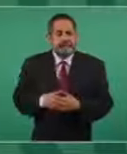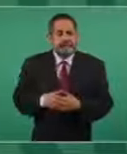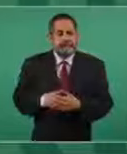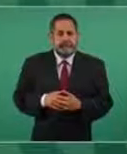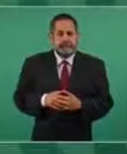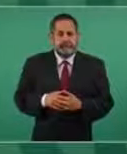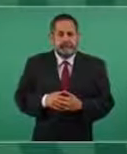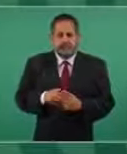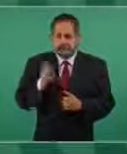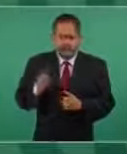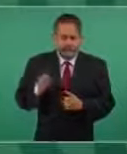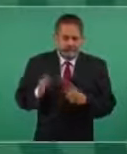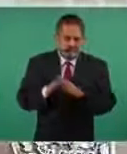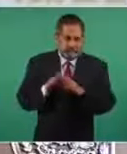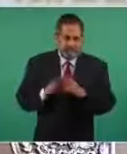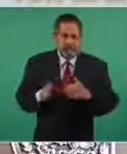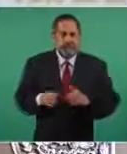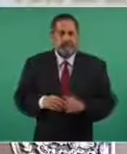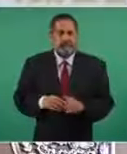de